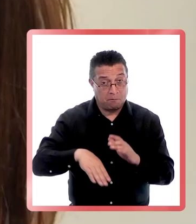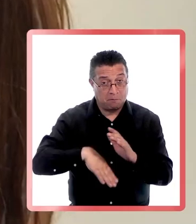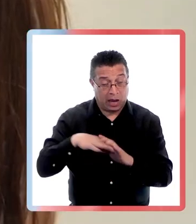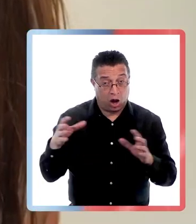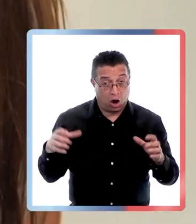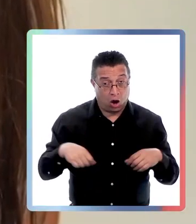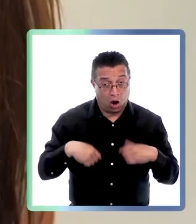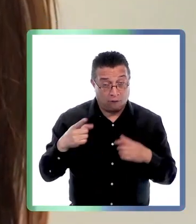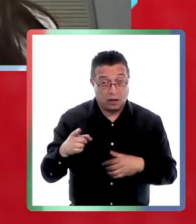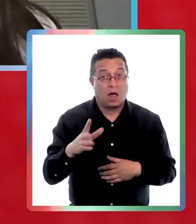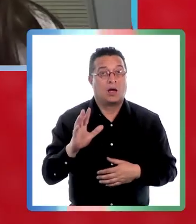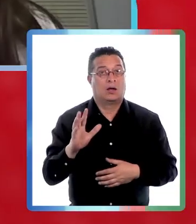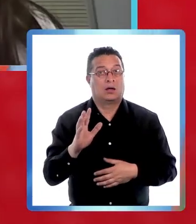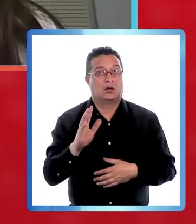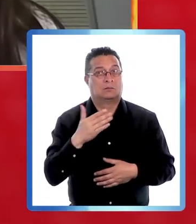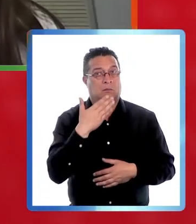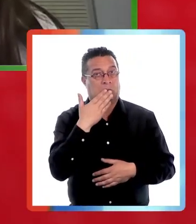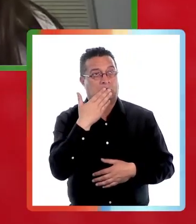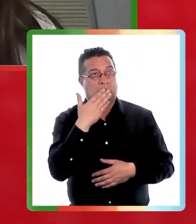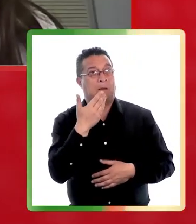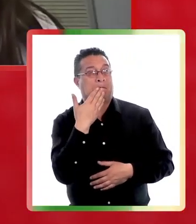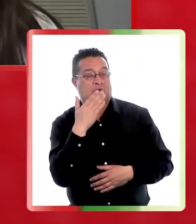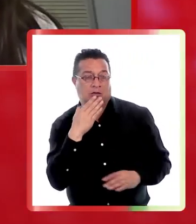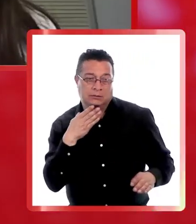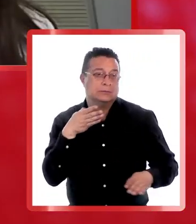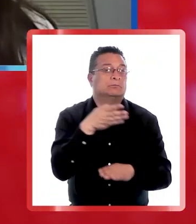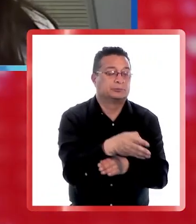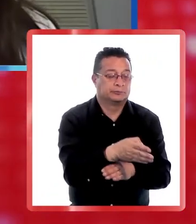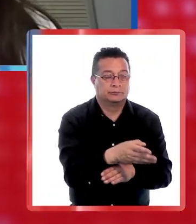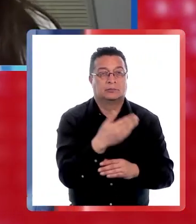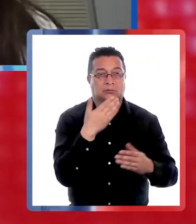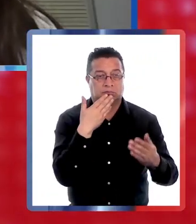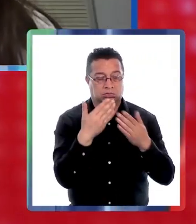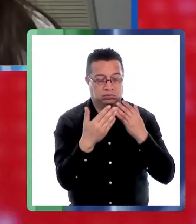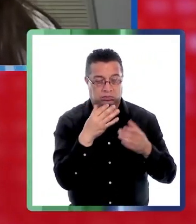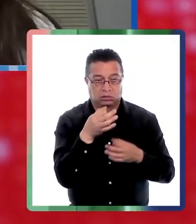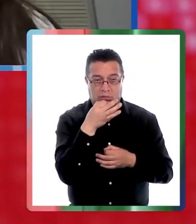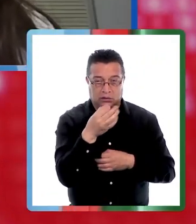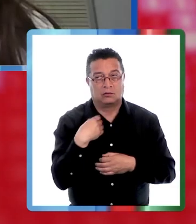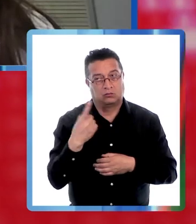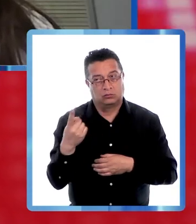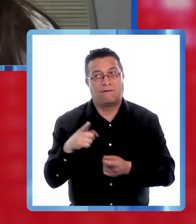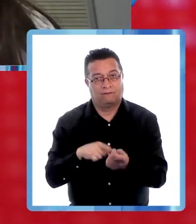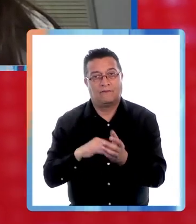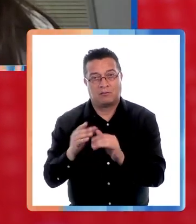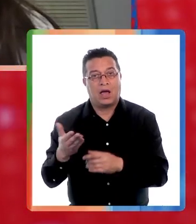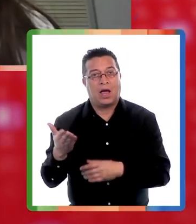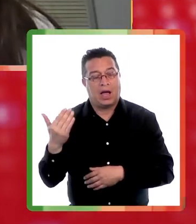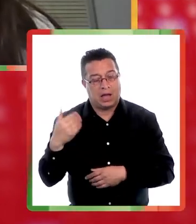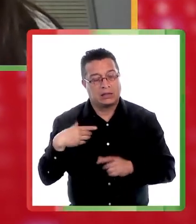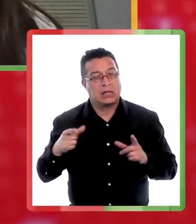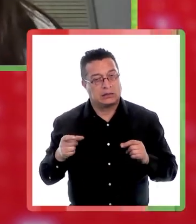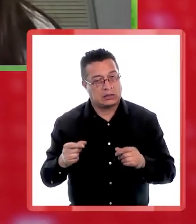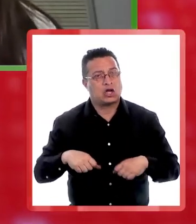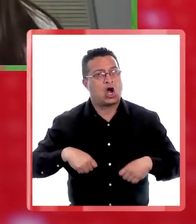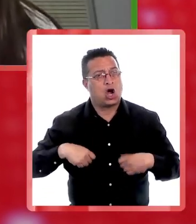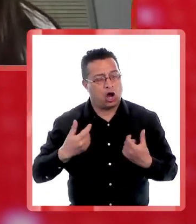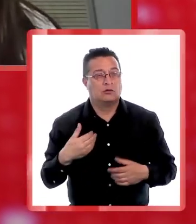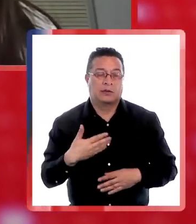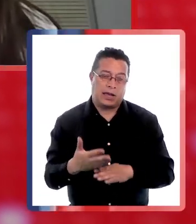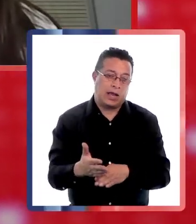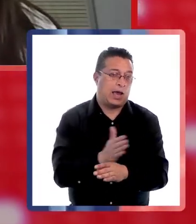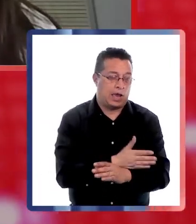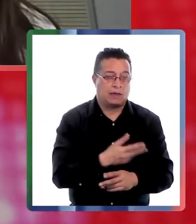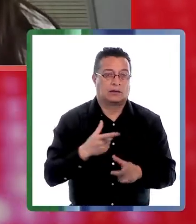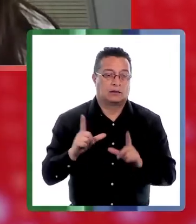joven, por lo menos debería consultar a un especialista y discutir las opciones de adelantar un poco la